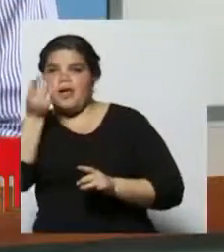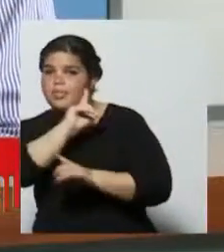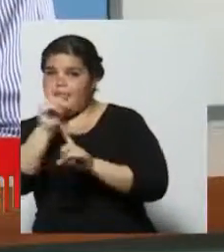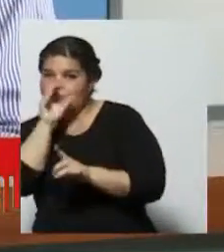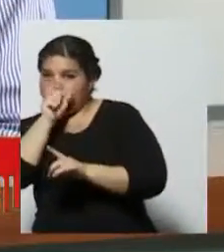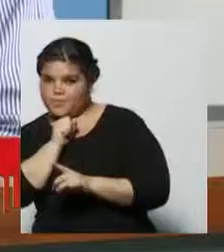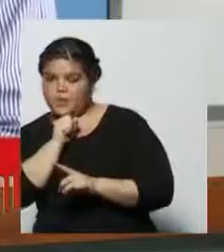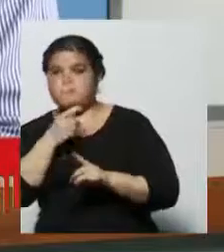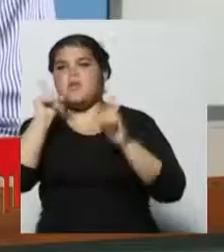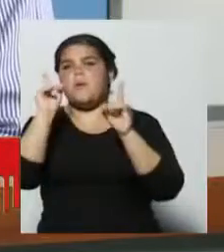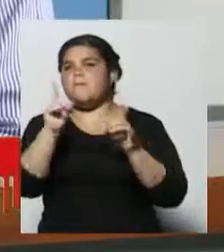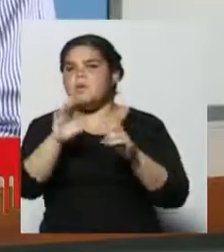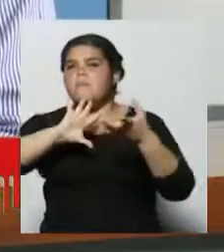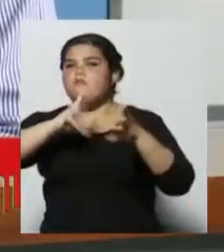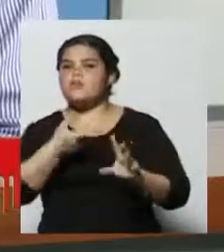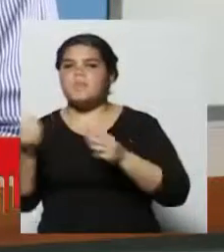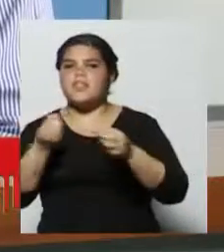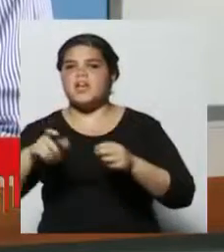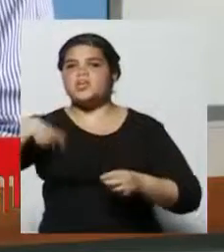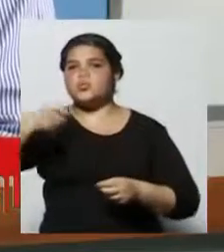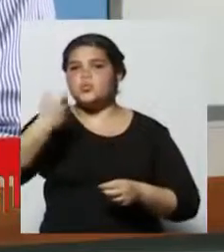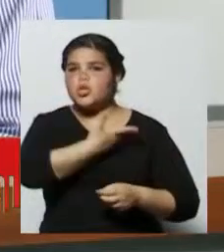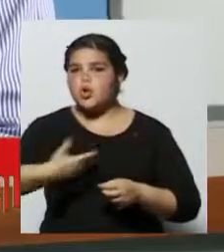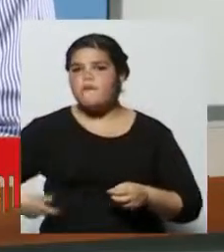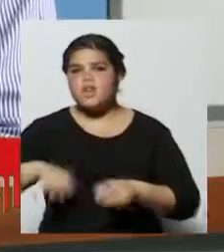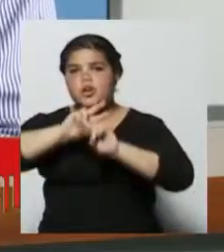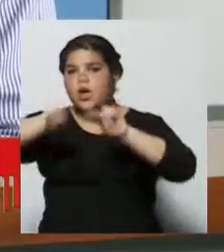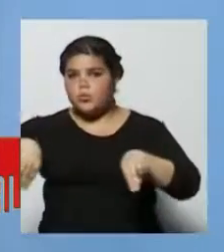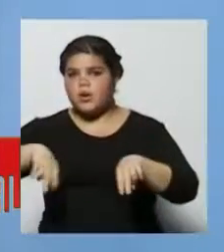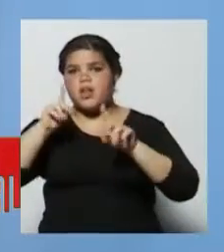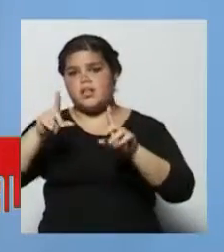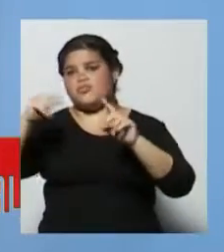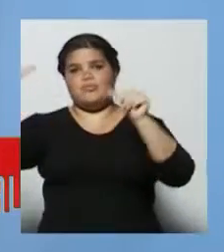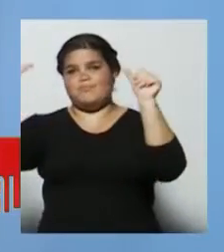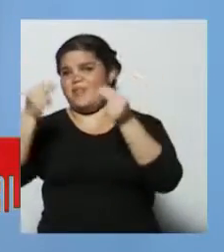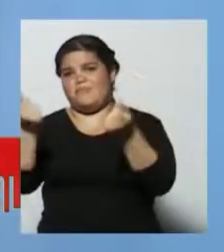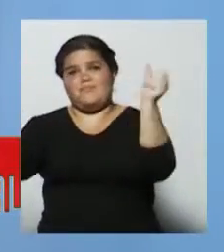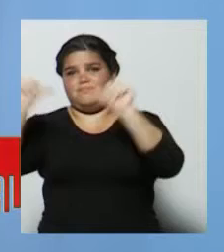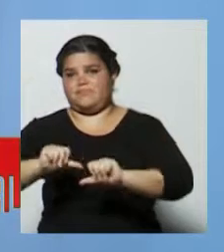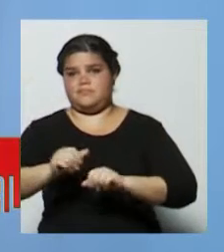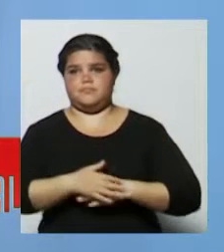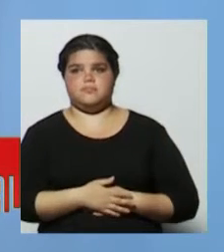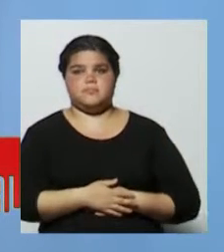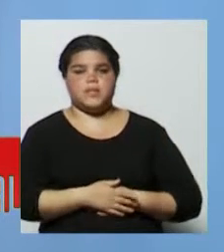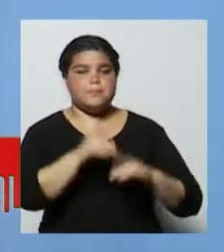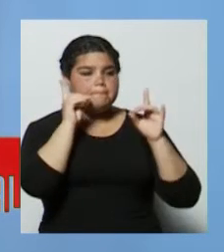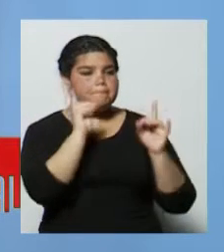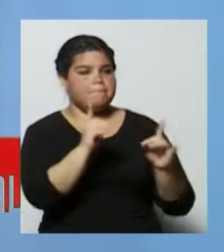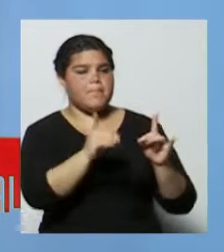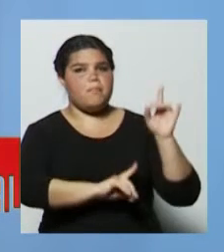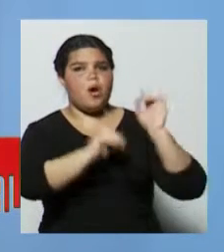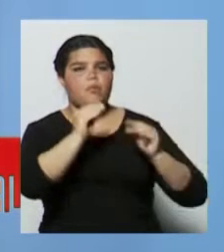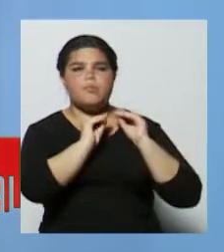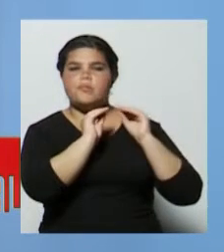¿no? Con sacar gran parte de los subsidios y una devaluación importante. El informe plantea o pone en debate